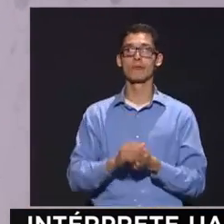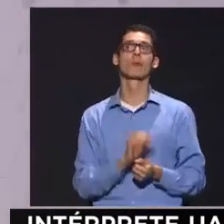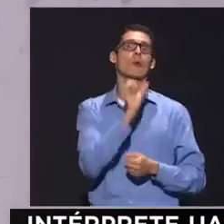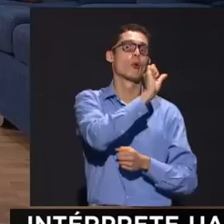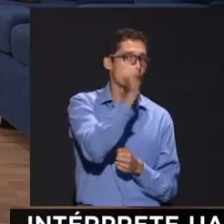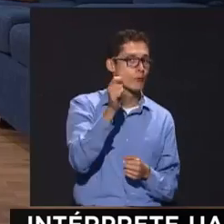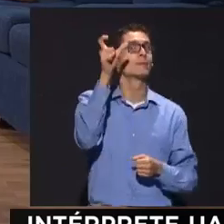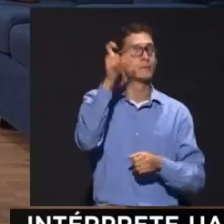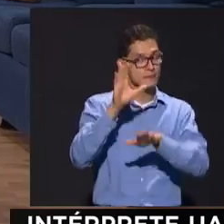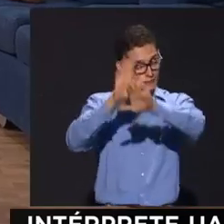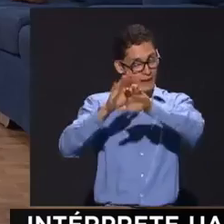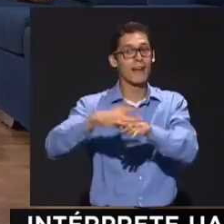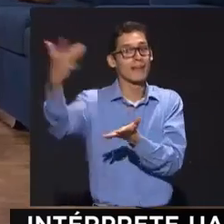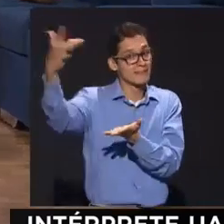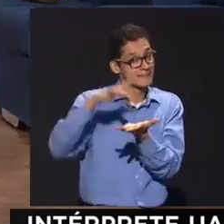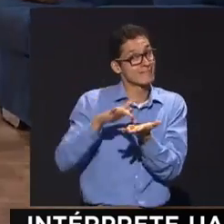invitado